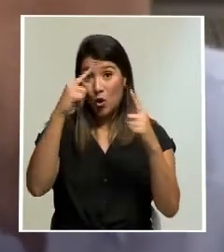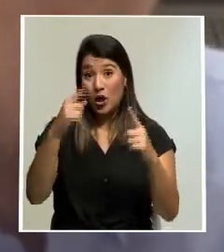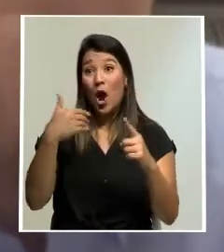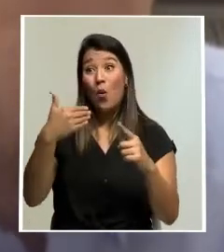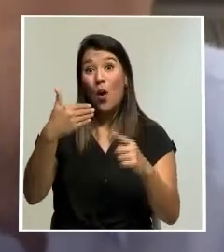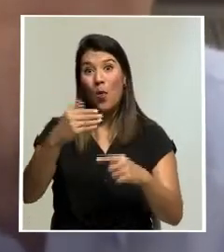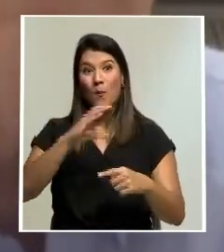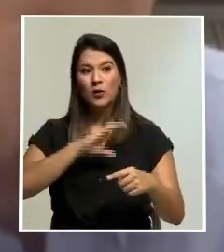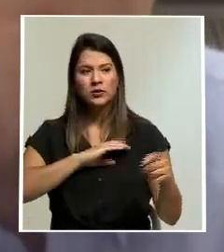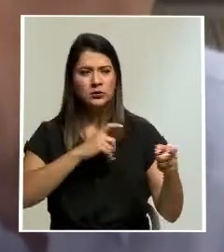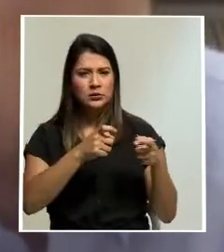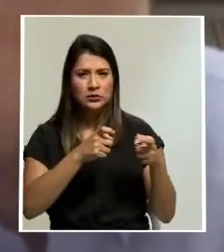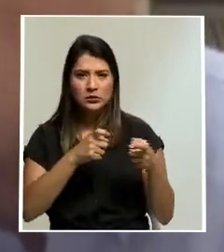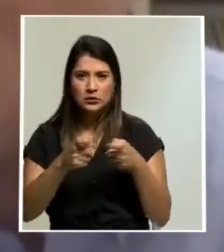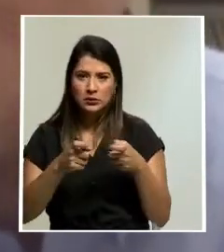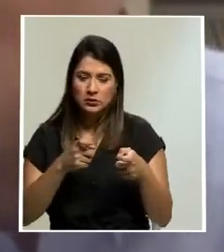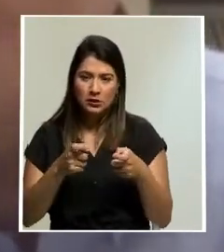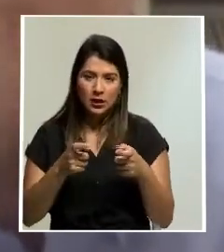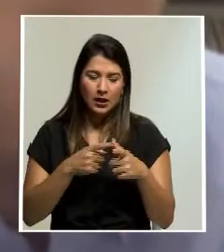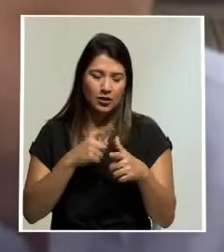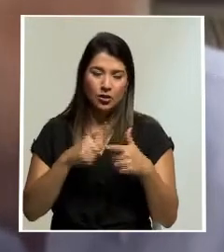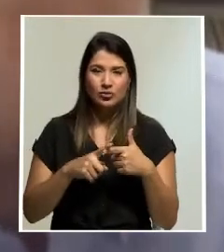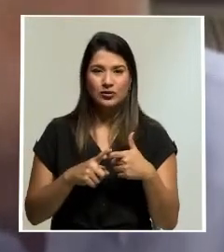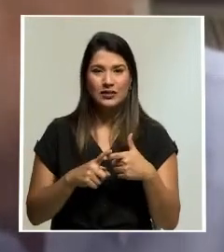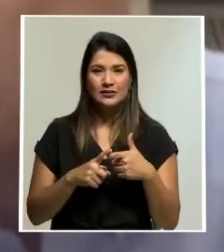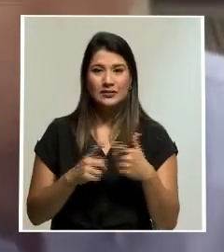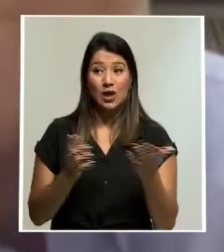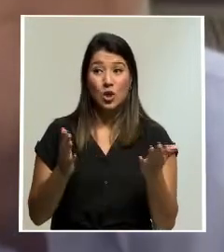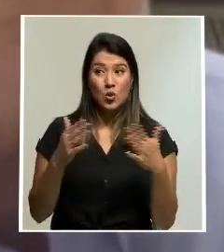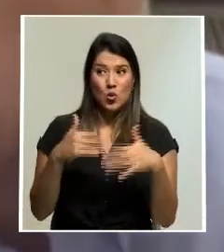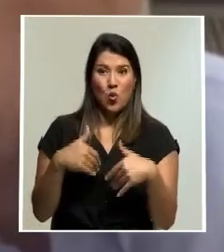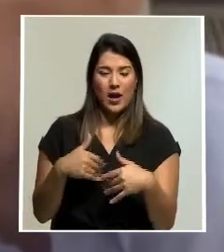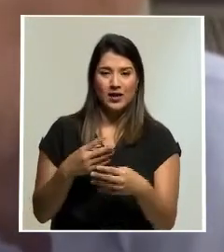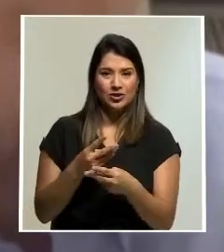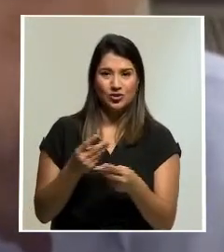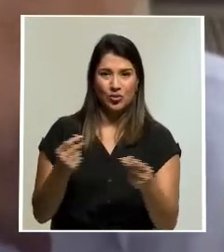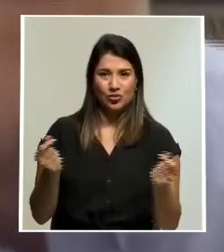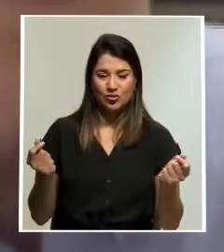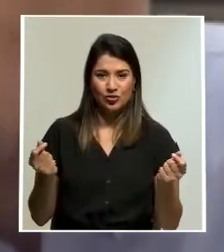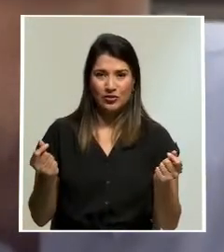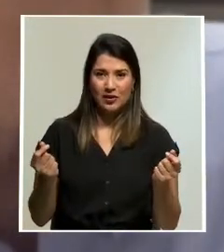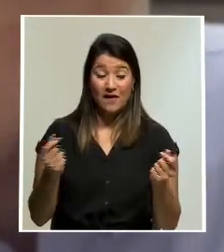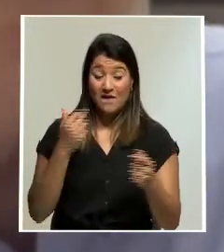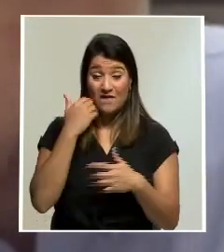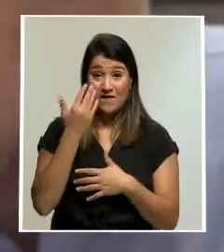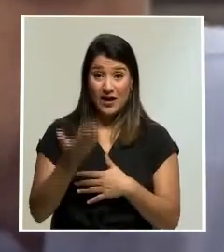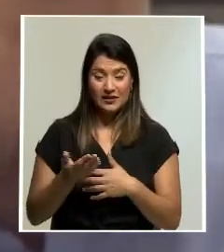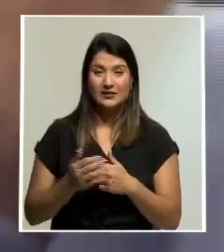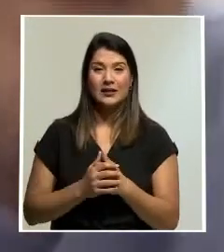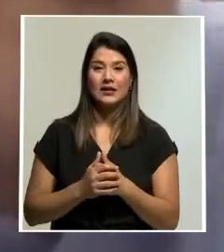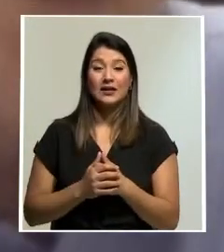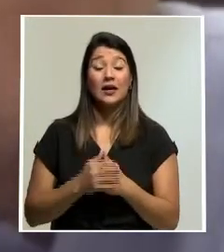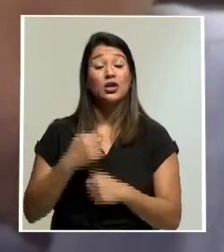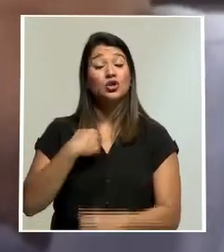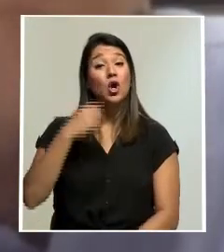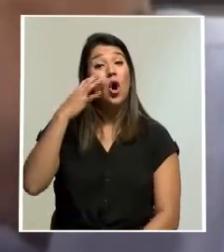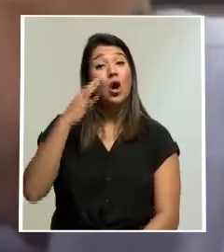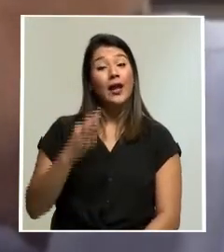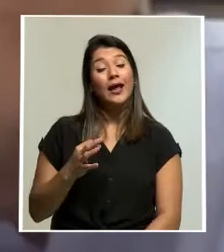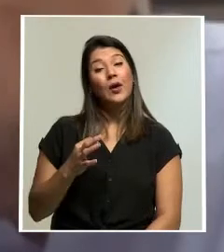la policía. Entonces no hay una salida, fácil. Creo que